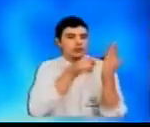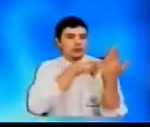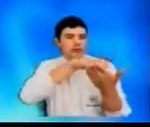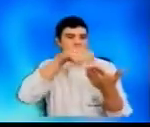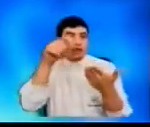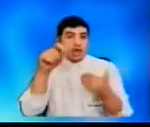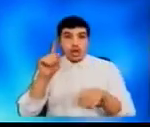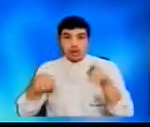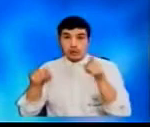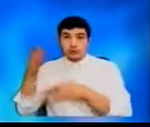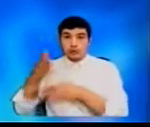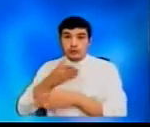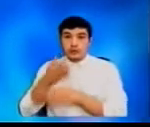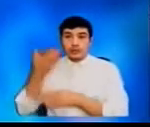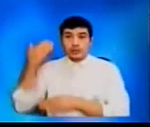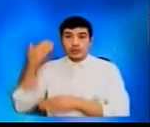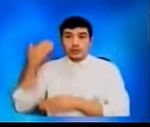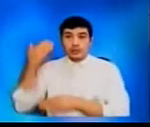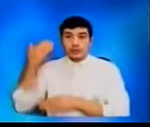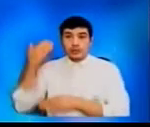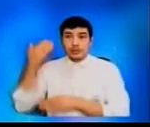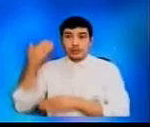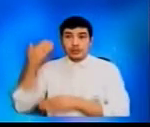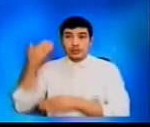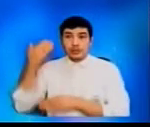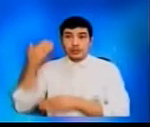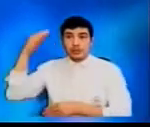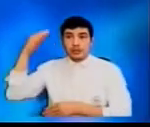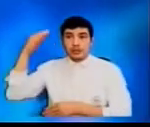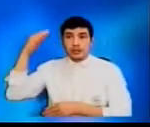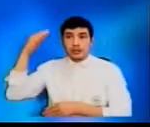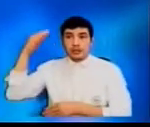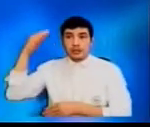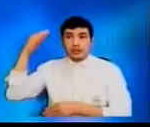y fotografías, los mismos padres de familia